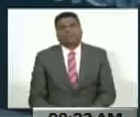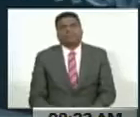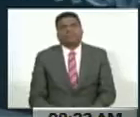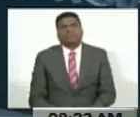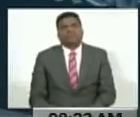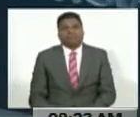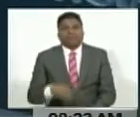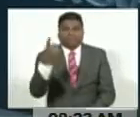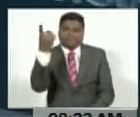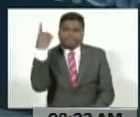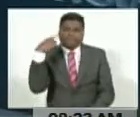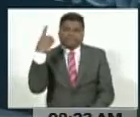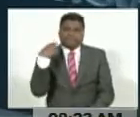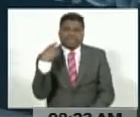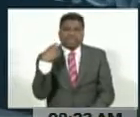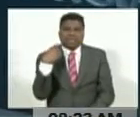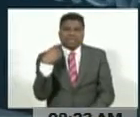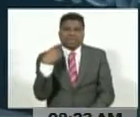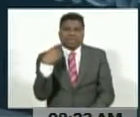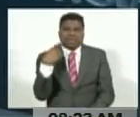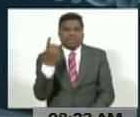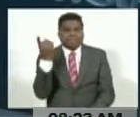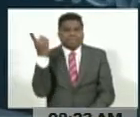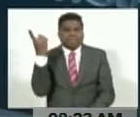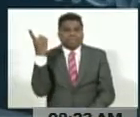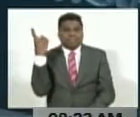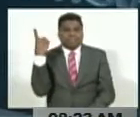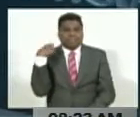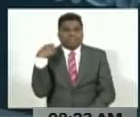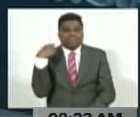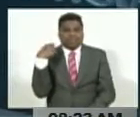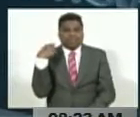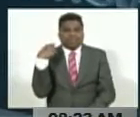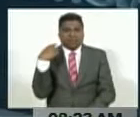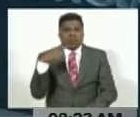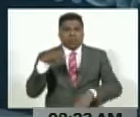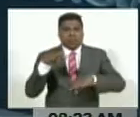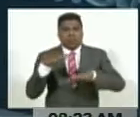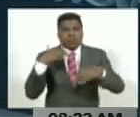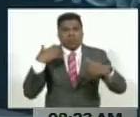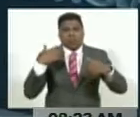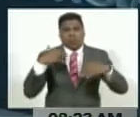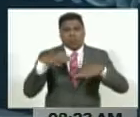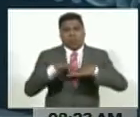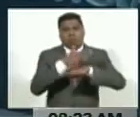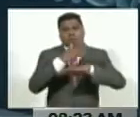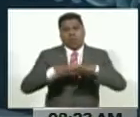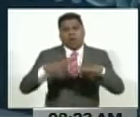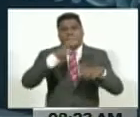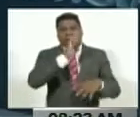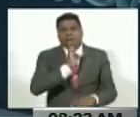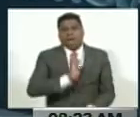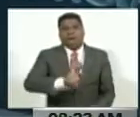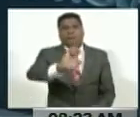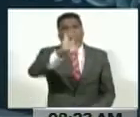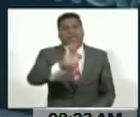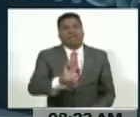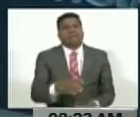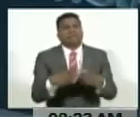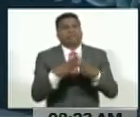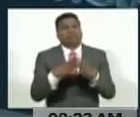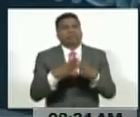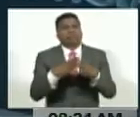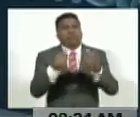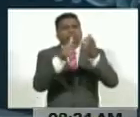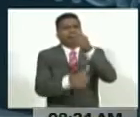Y el pasado jueves, la elefanta Ruperta, que habita en el Parque Zoológico de Caricuao, sufrió un cuadro diarreico particular que le ocasionó debilidad y una